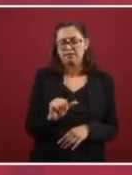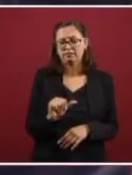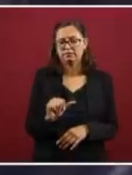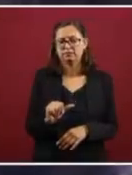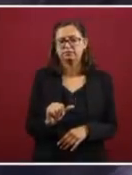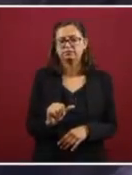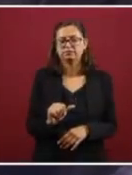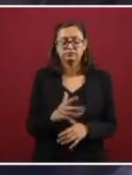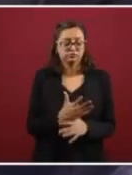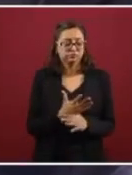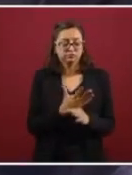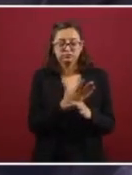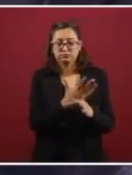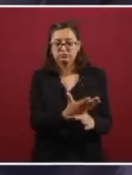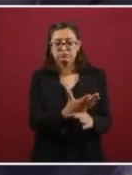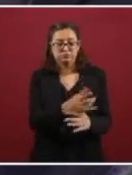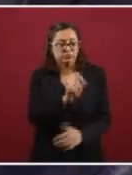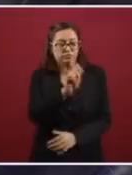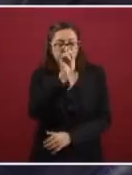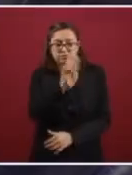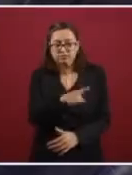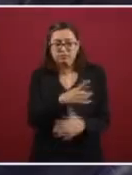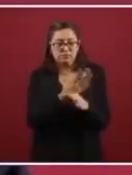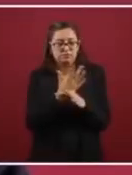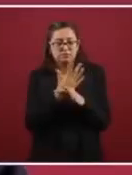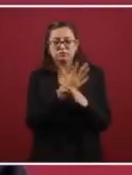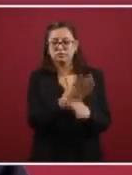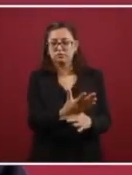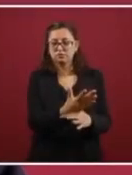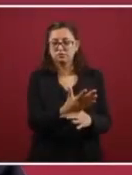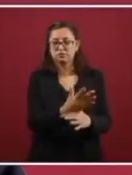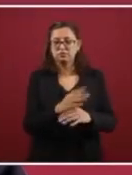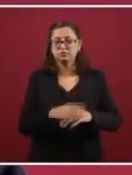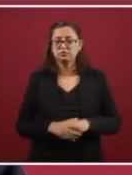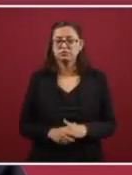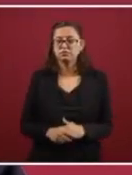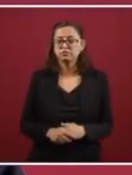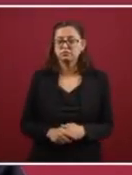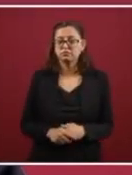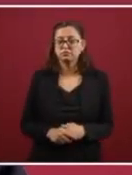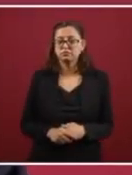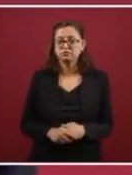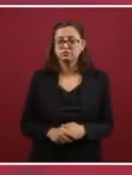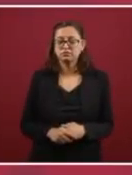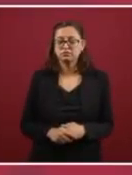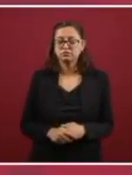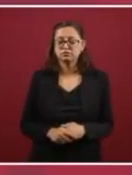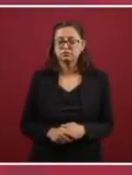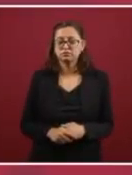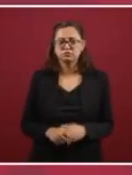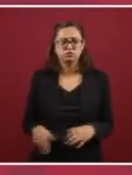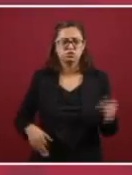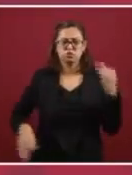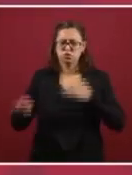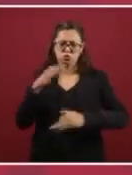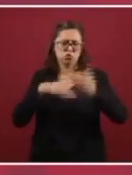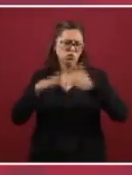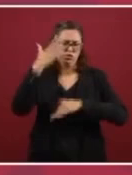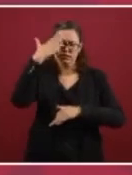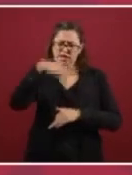Él mismo confesó en su momento, es de dominio público,